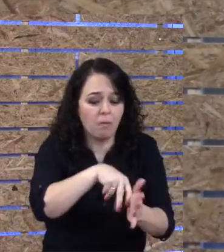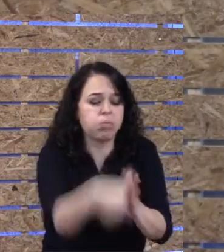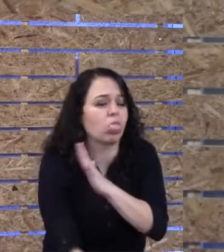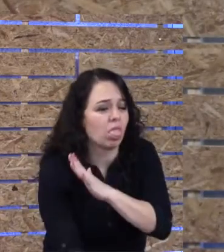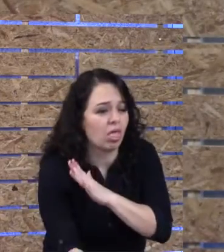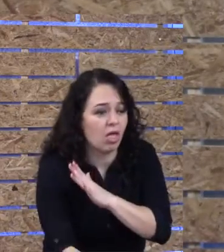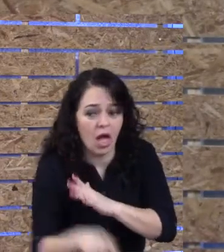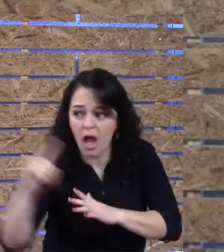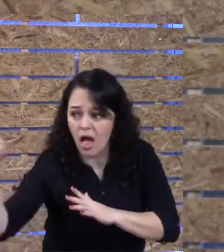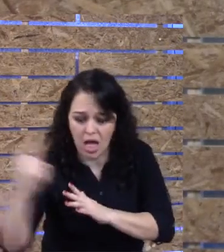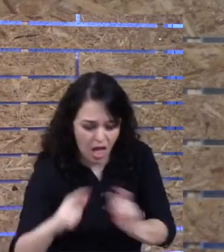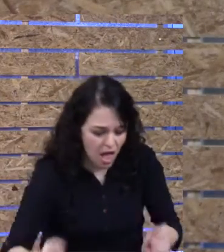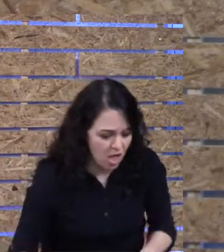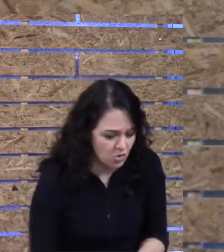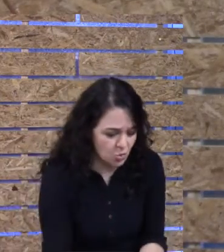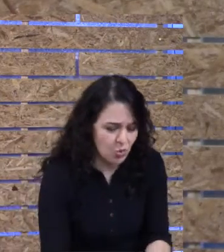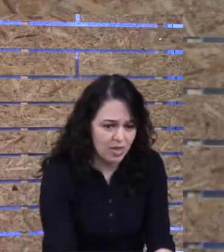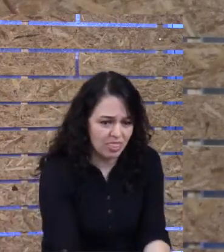la rescate, va a morir ahí.